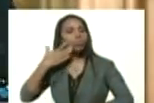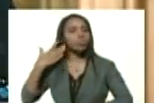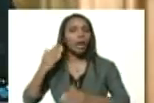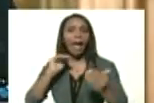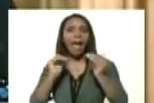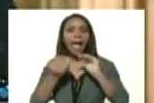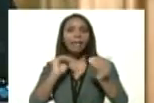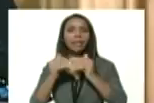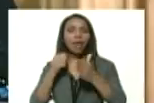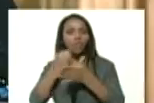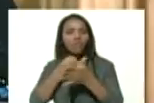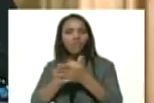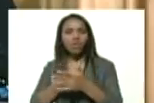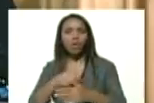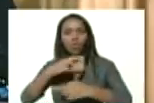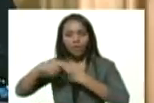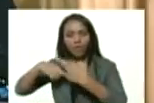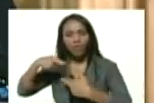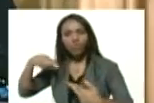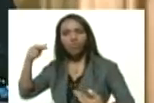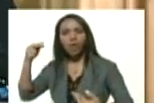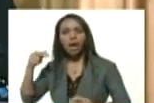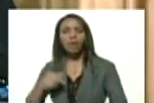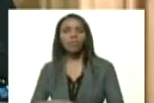combativa de un revolucionario